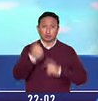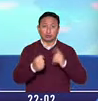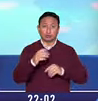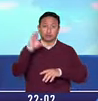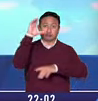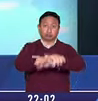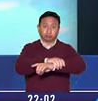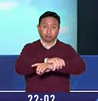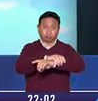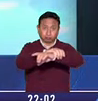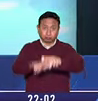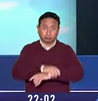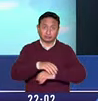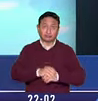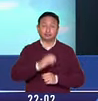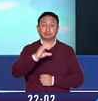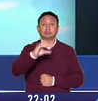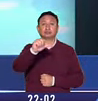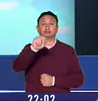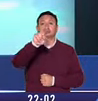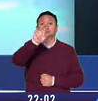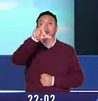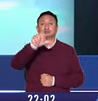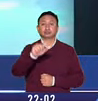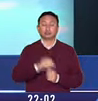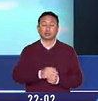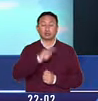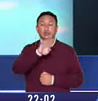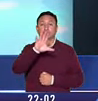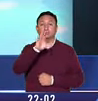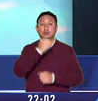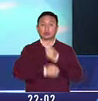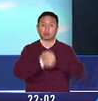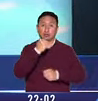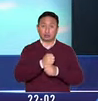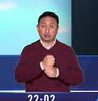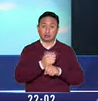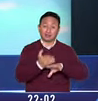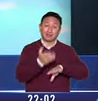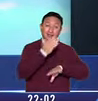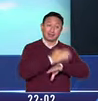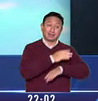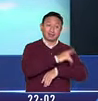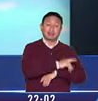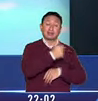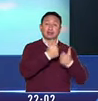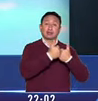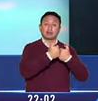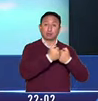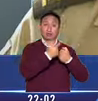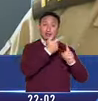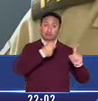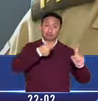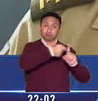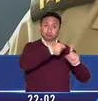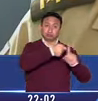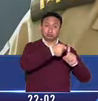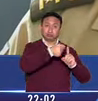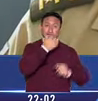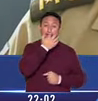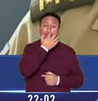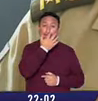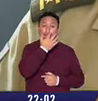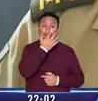atraparon. Se trata de Carlos M., de 45 años, quien minutos antes habría matado a su pareja sentimental. Luego del